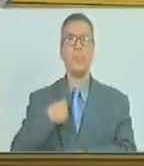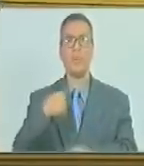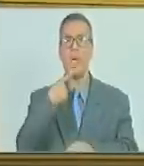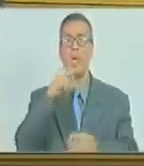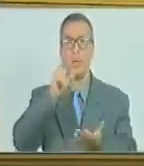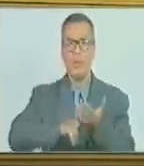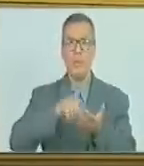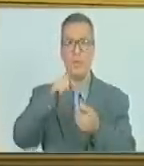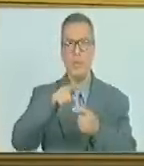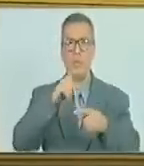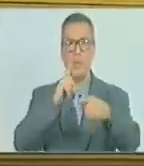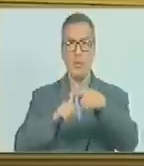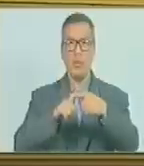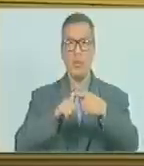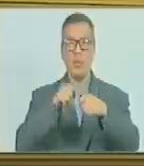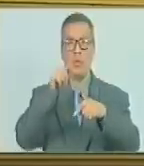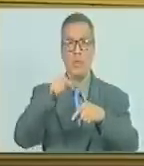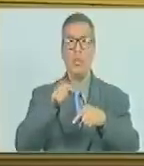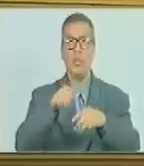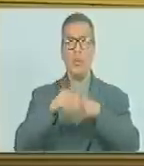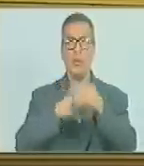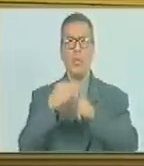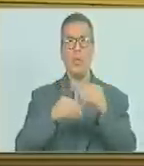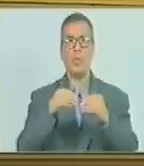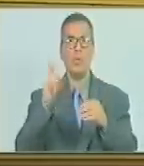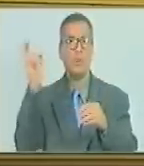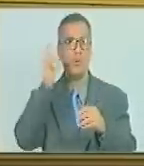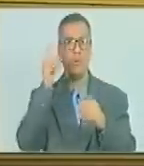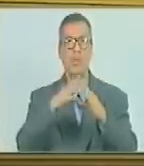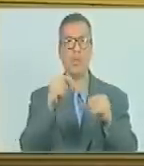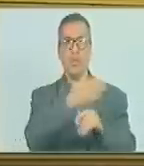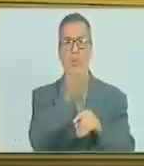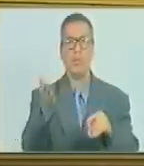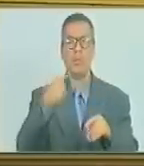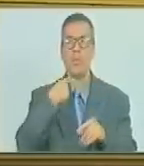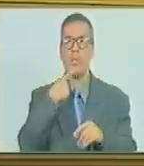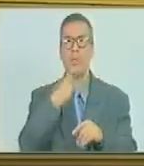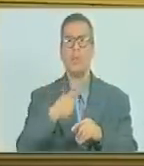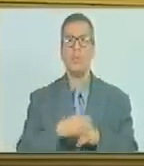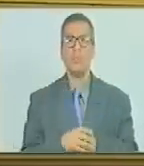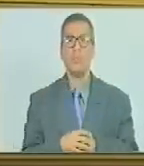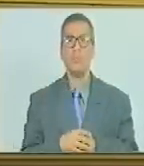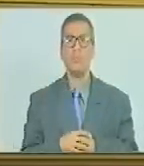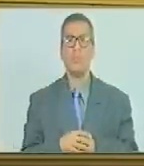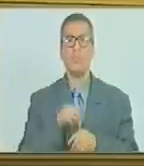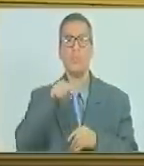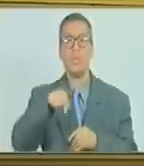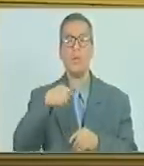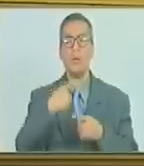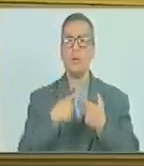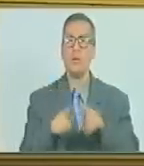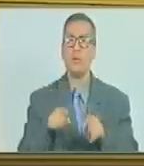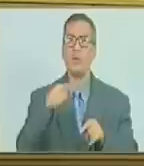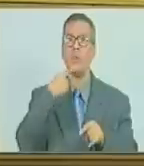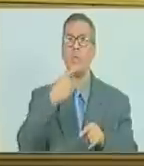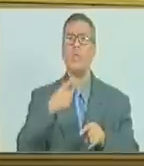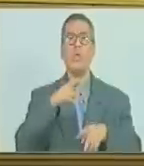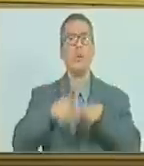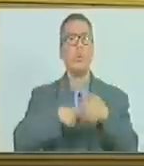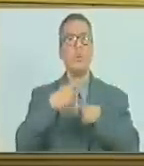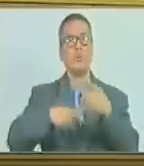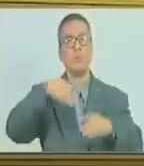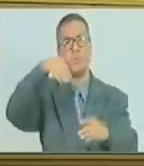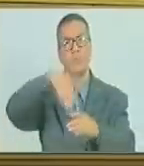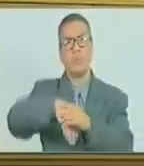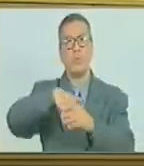admito como positivo en lo que acabo de escuchar, en lo que ustedes están diciendo. Pero decir que un proceso